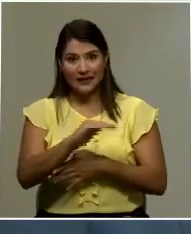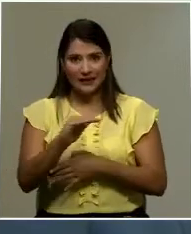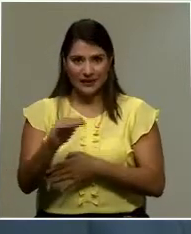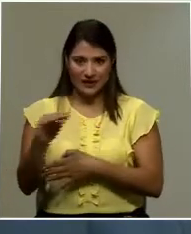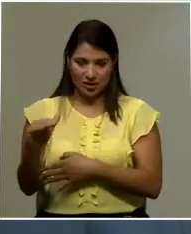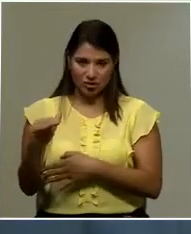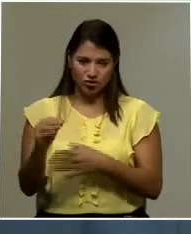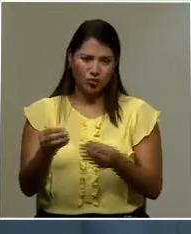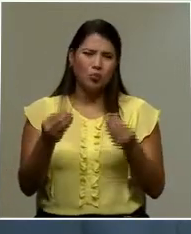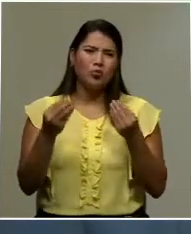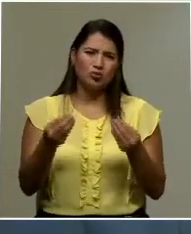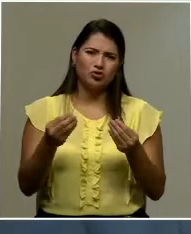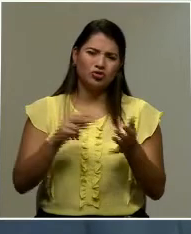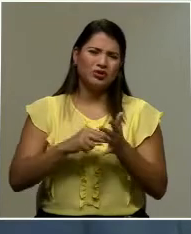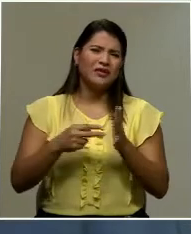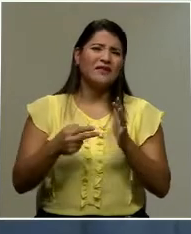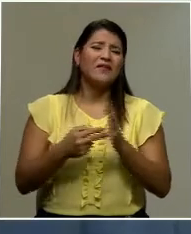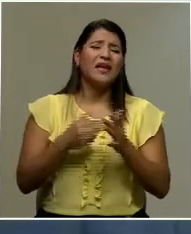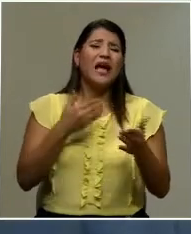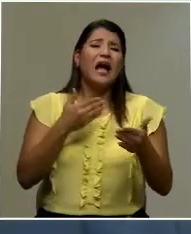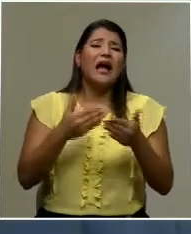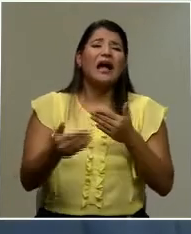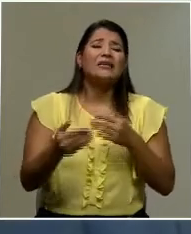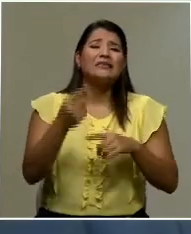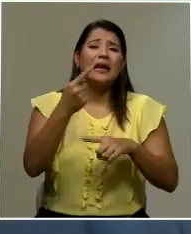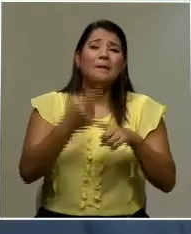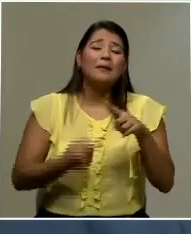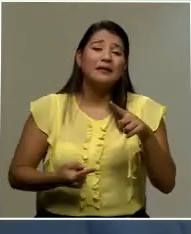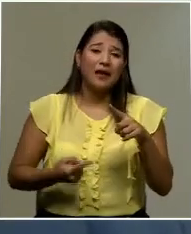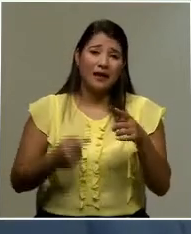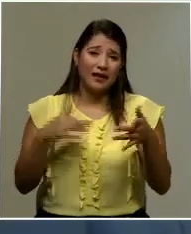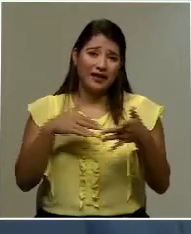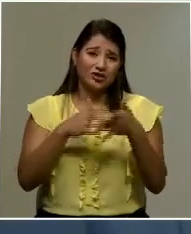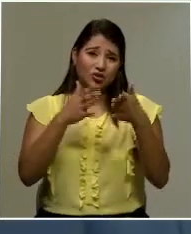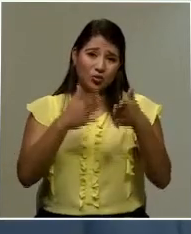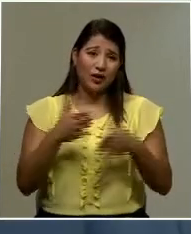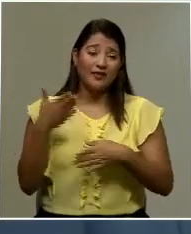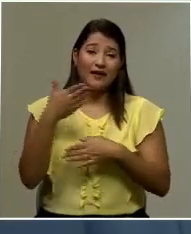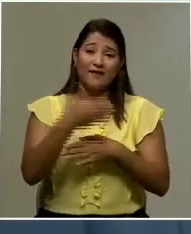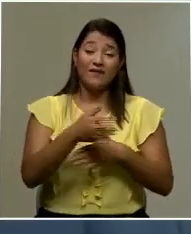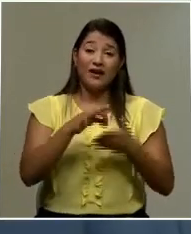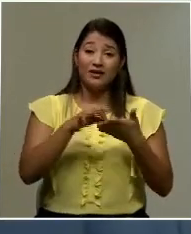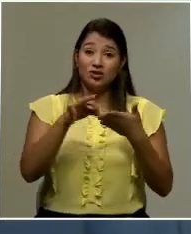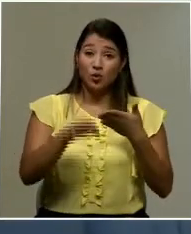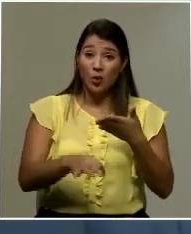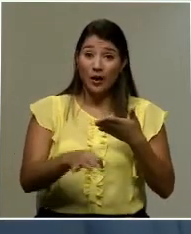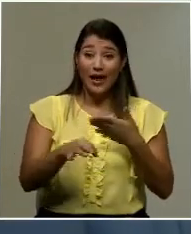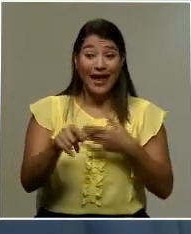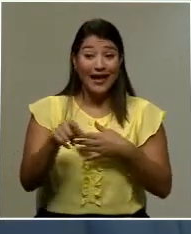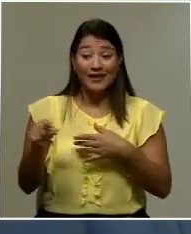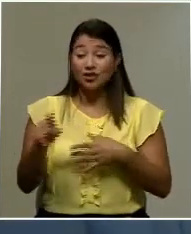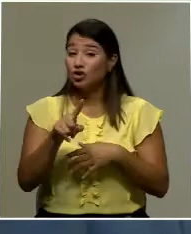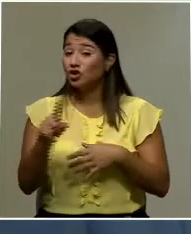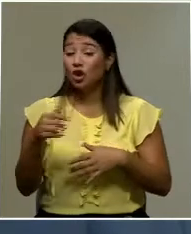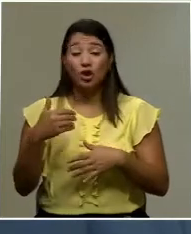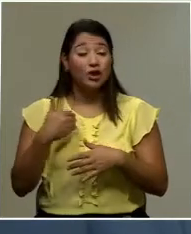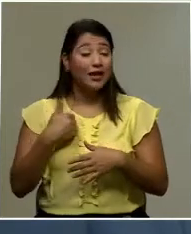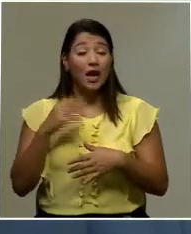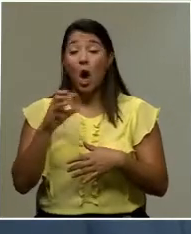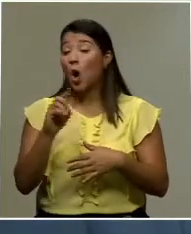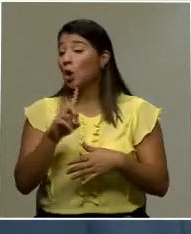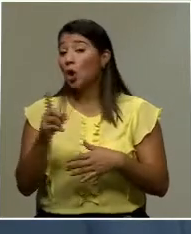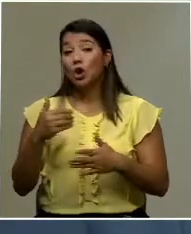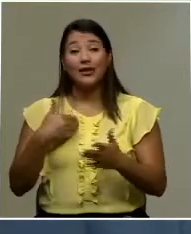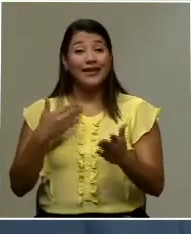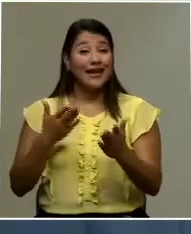MAD, es casi la mitad de los niños que asisten a las escuelas que no tiene o tiene una mala conexión